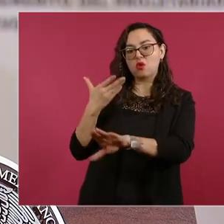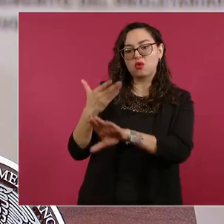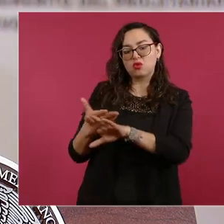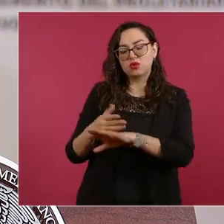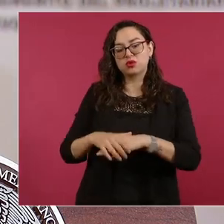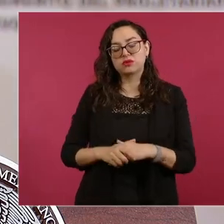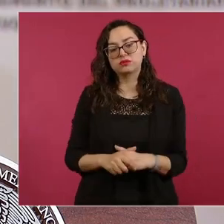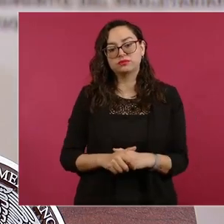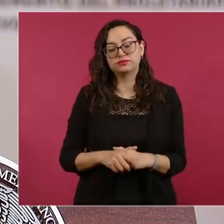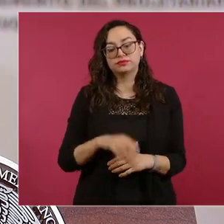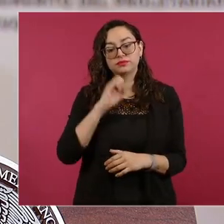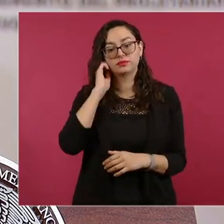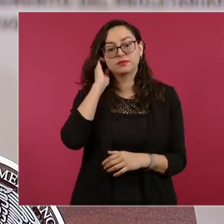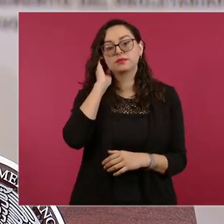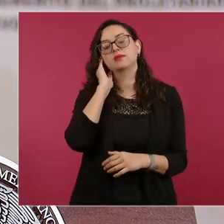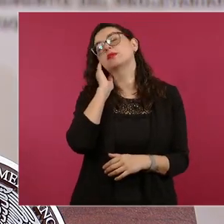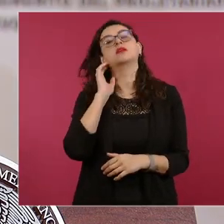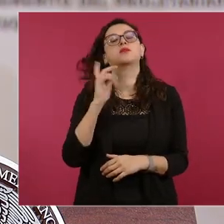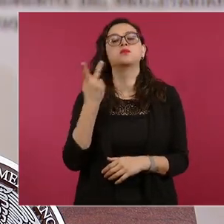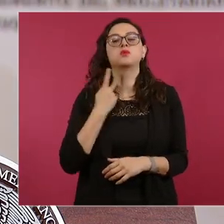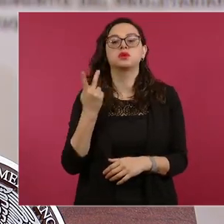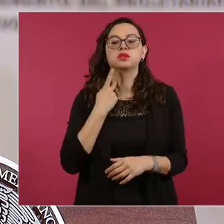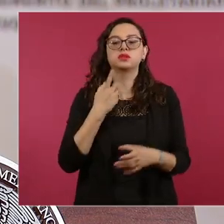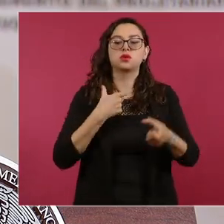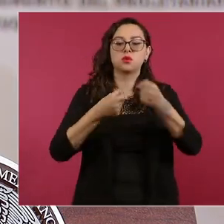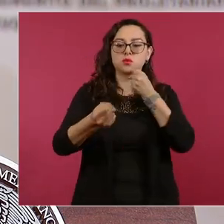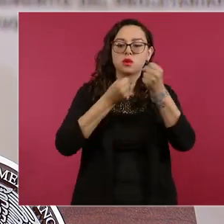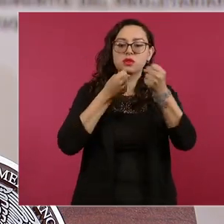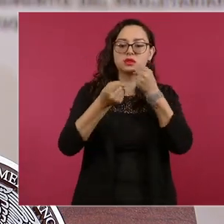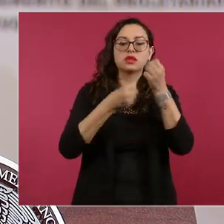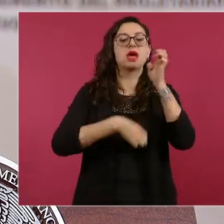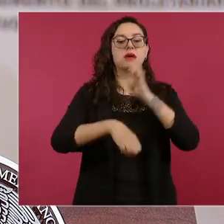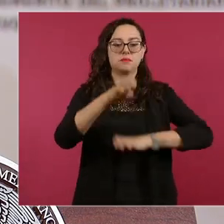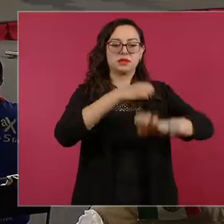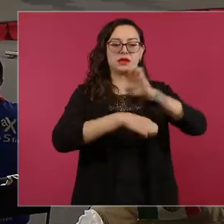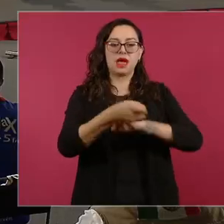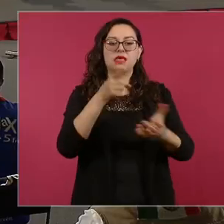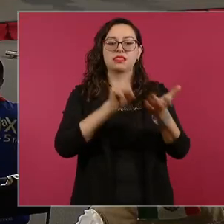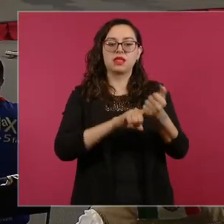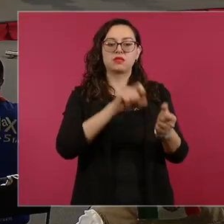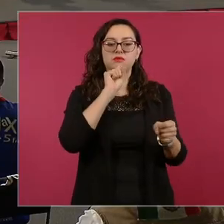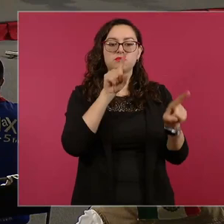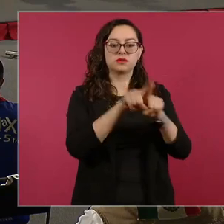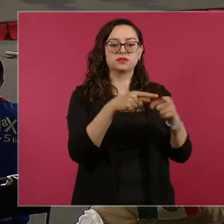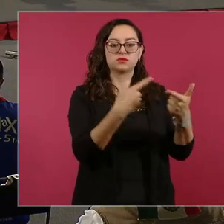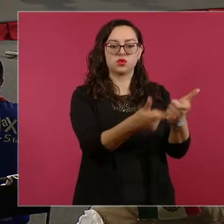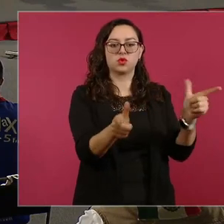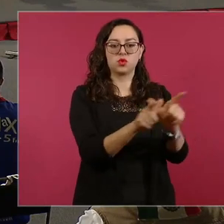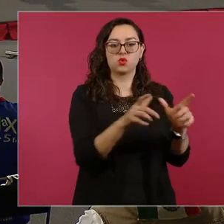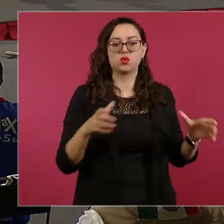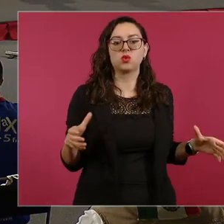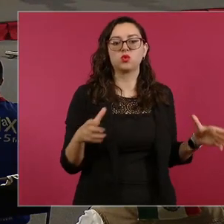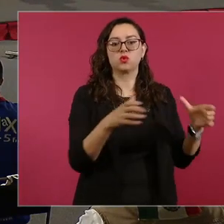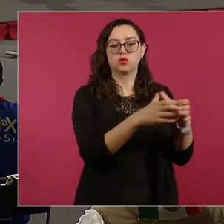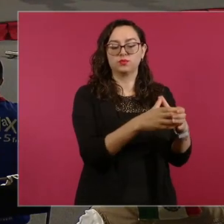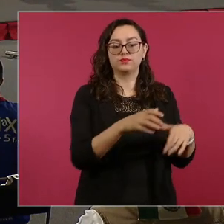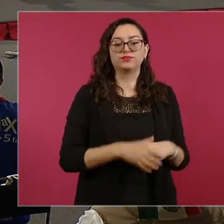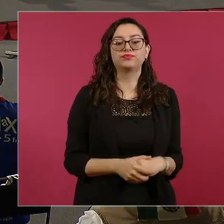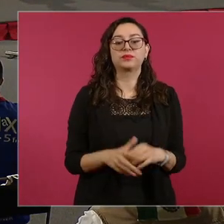Decimos, hay políticos, periodistas y empresarios involucrados. El periódico digital SP Noticias